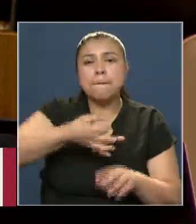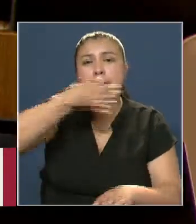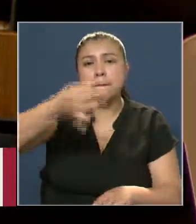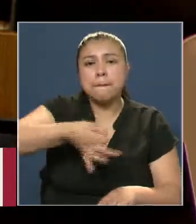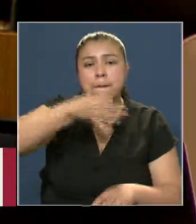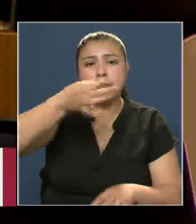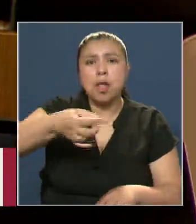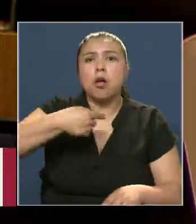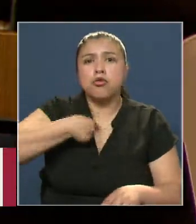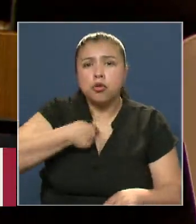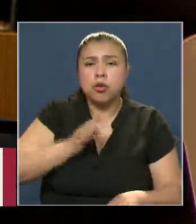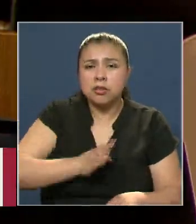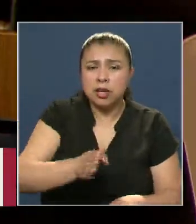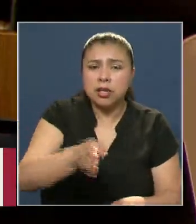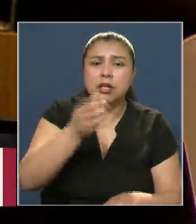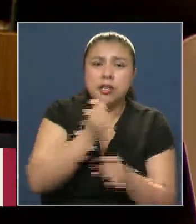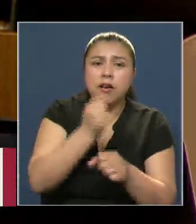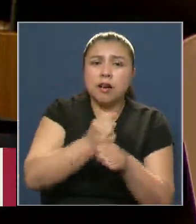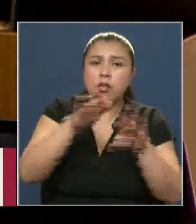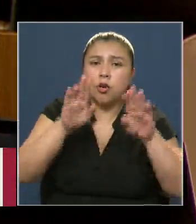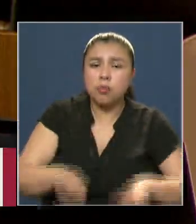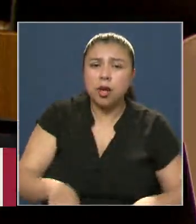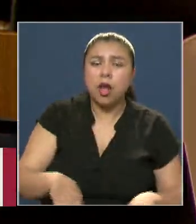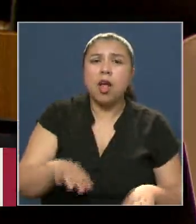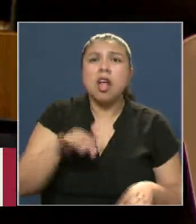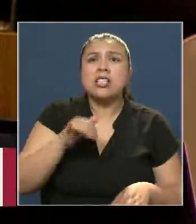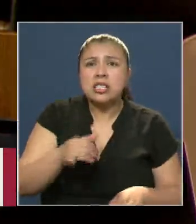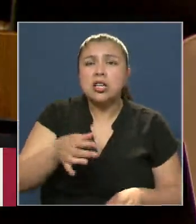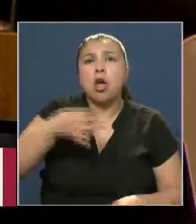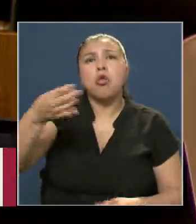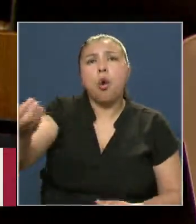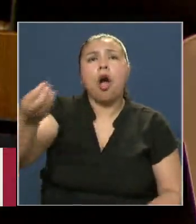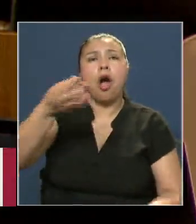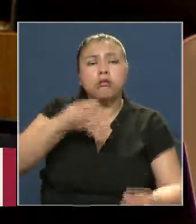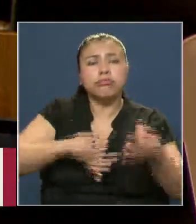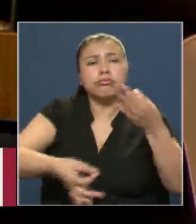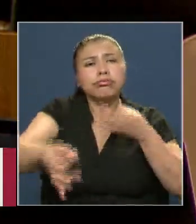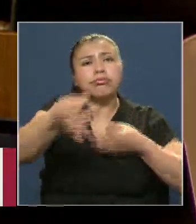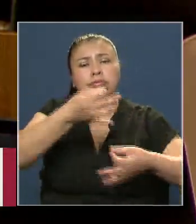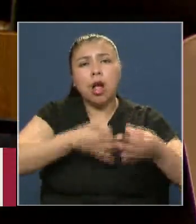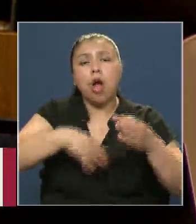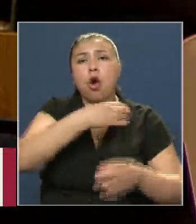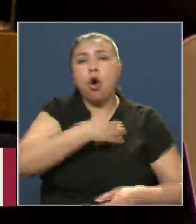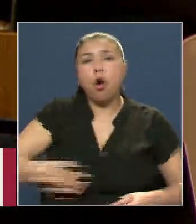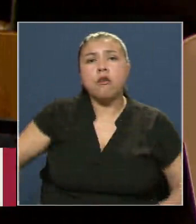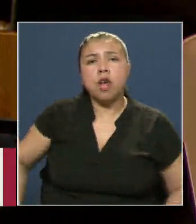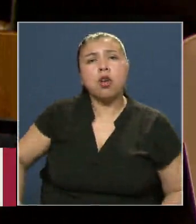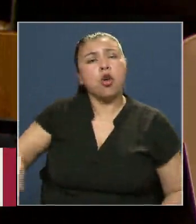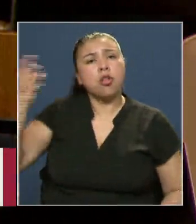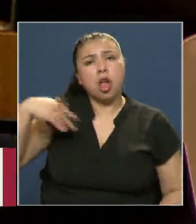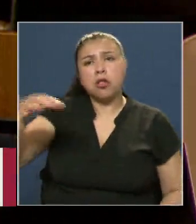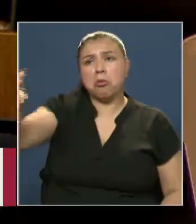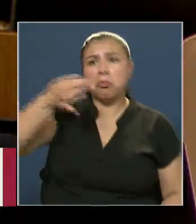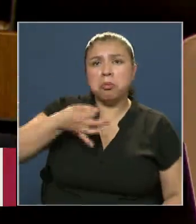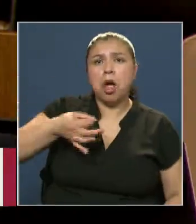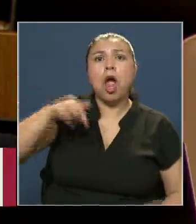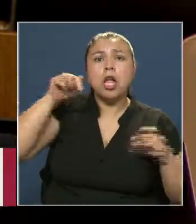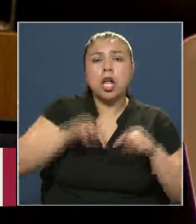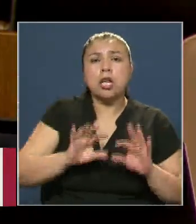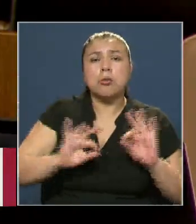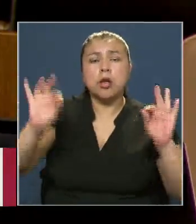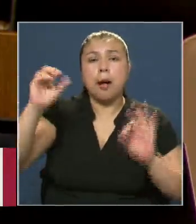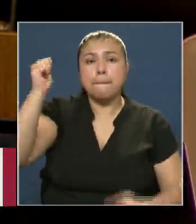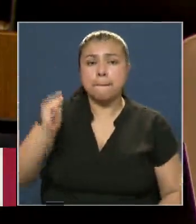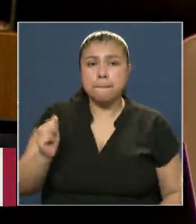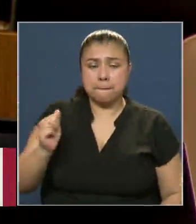seguir trabajando en esto, porque nos han hecho muchos anuncios, gobiernos anteriores y este en particular. El presidente Piñera se comprometió